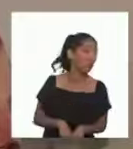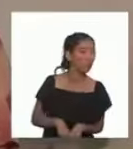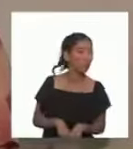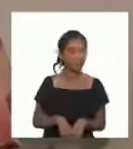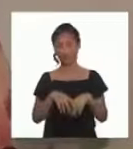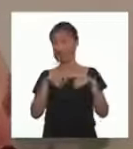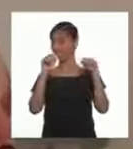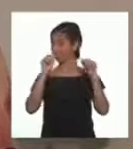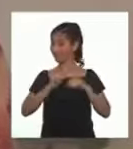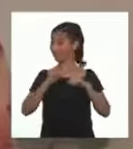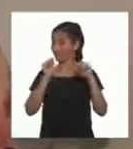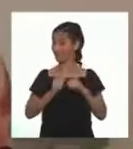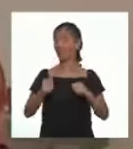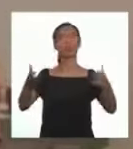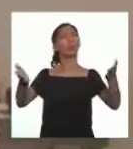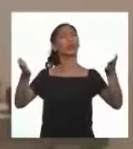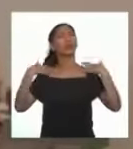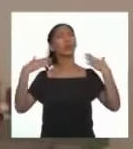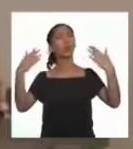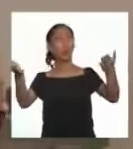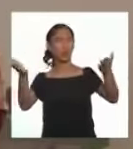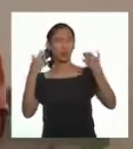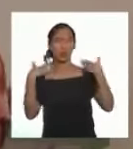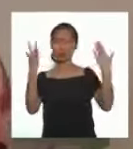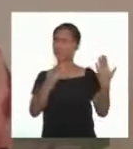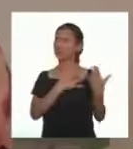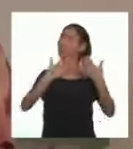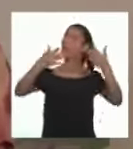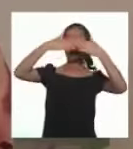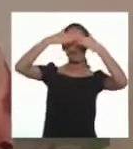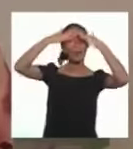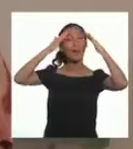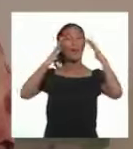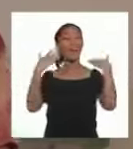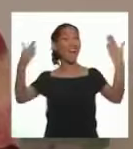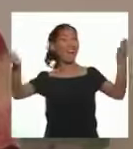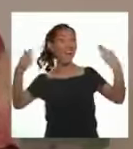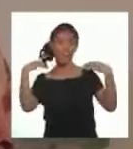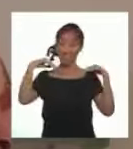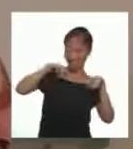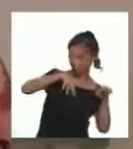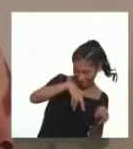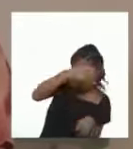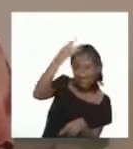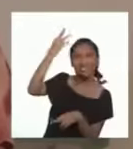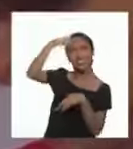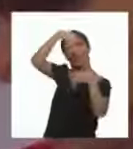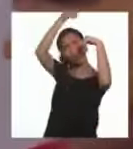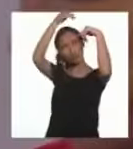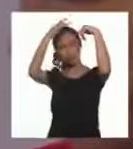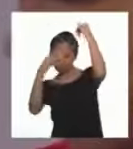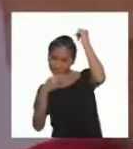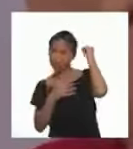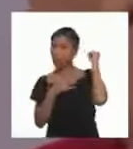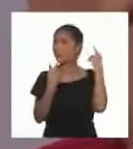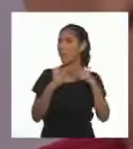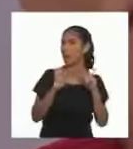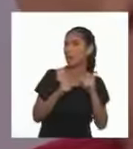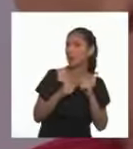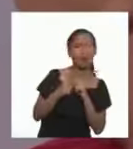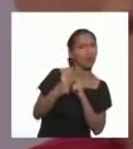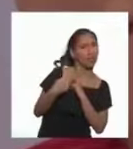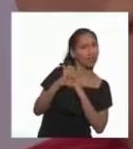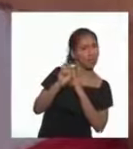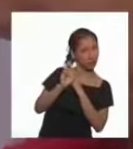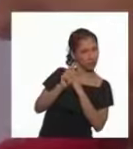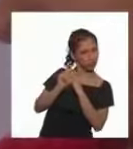Sí, y como hacía calor, se sentía muy refrescante. ¡Qué rico! Pero Héctor,